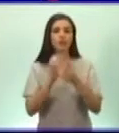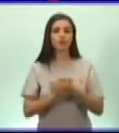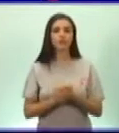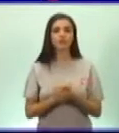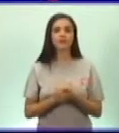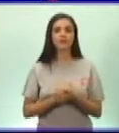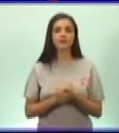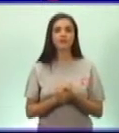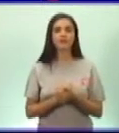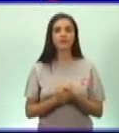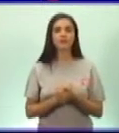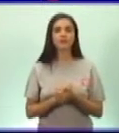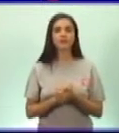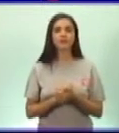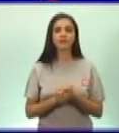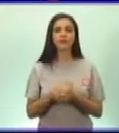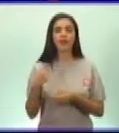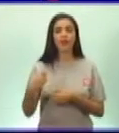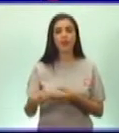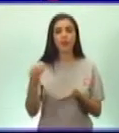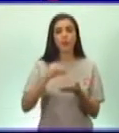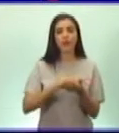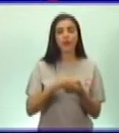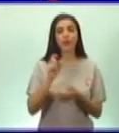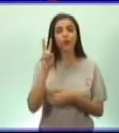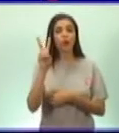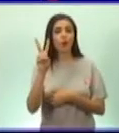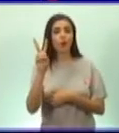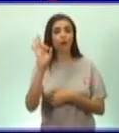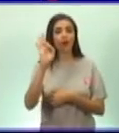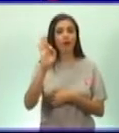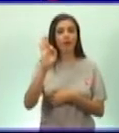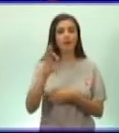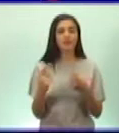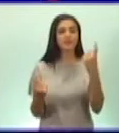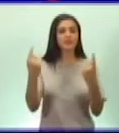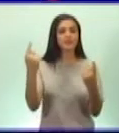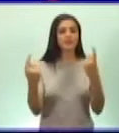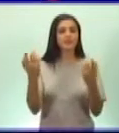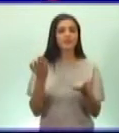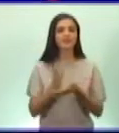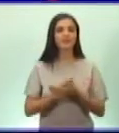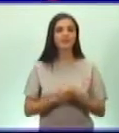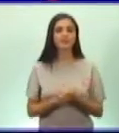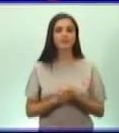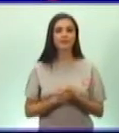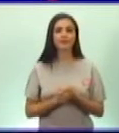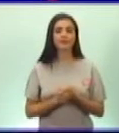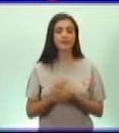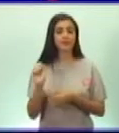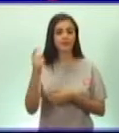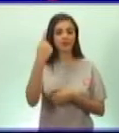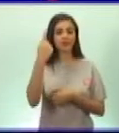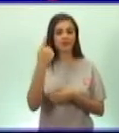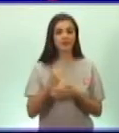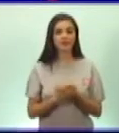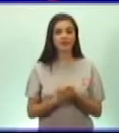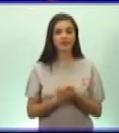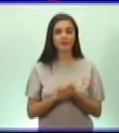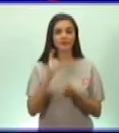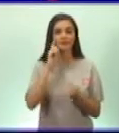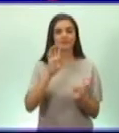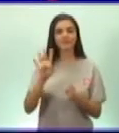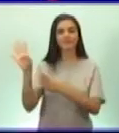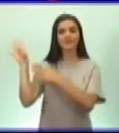realizando. Deben poner verdadero o falso. La primera: la vida